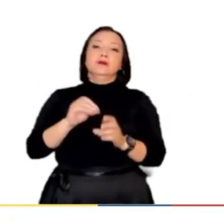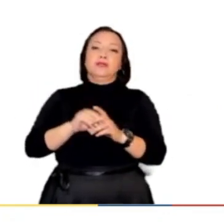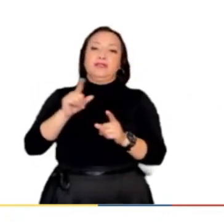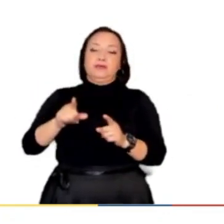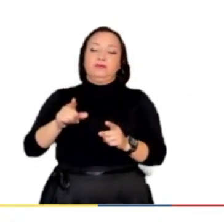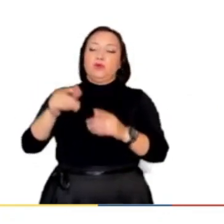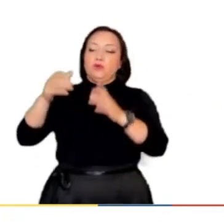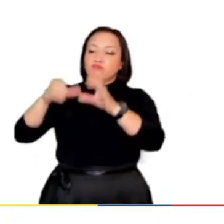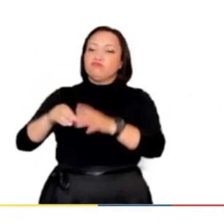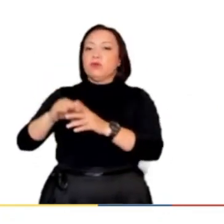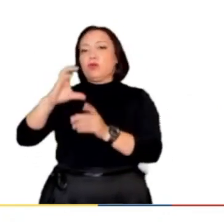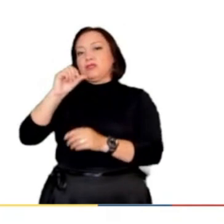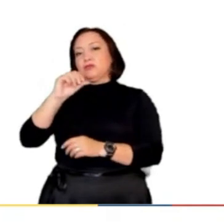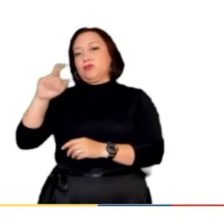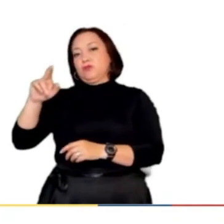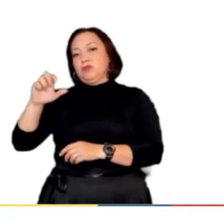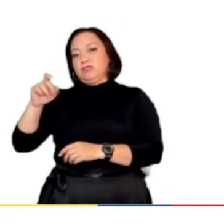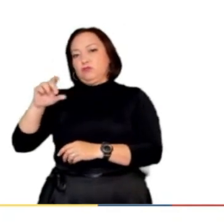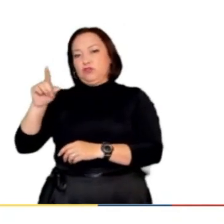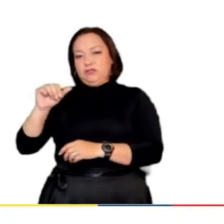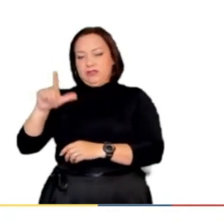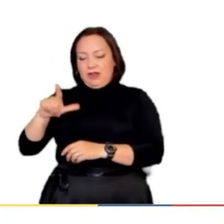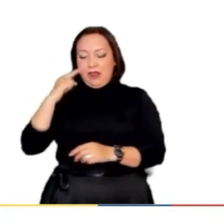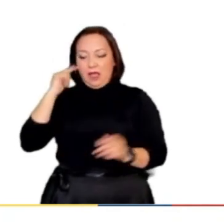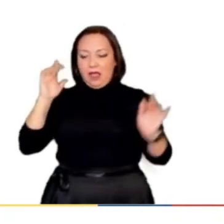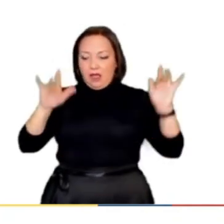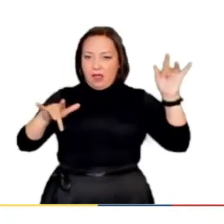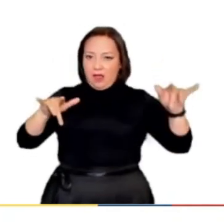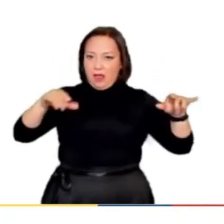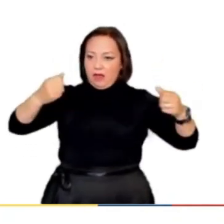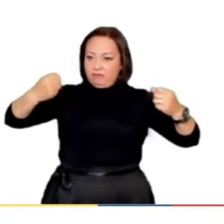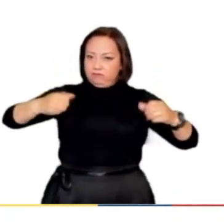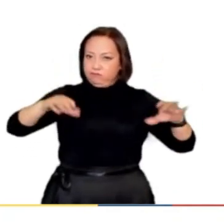del pago. Entonces, el análisis fundamental